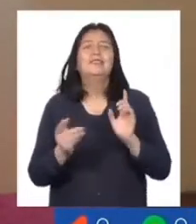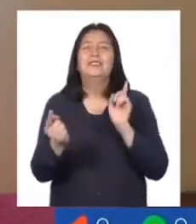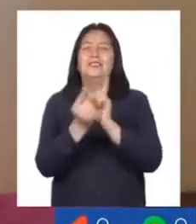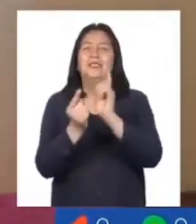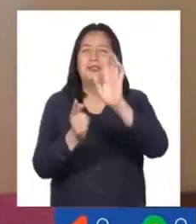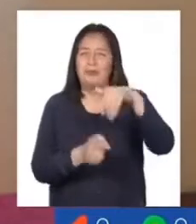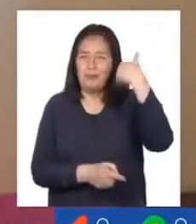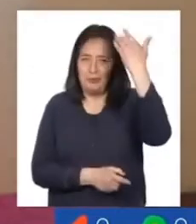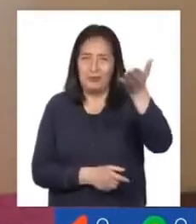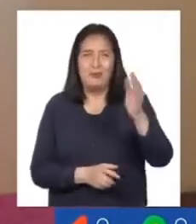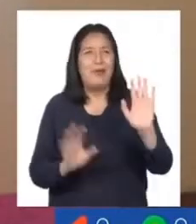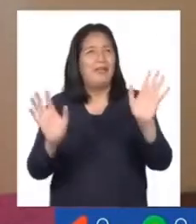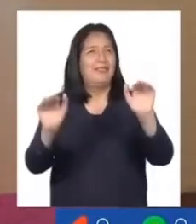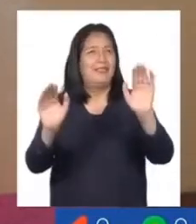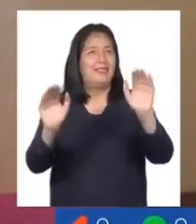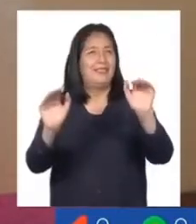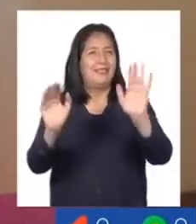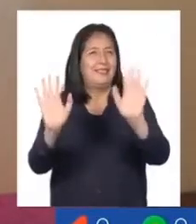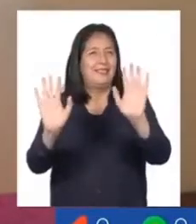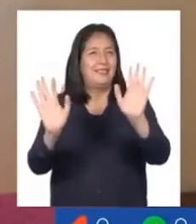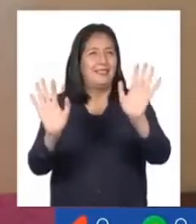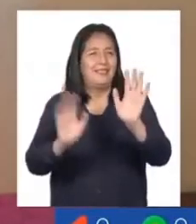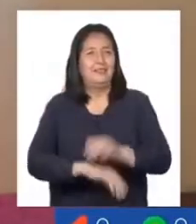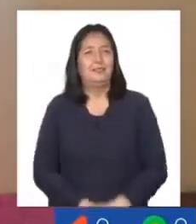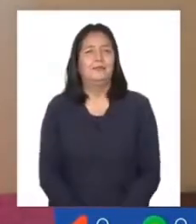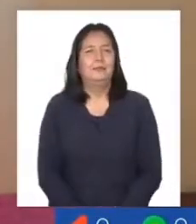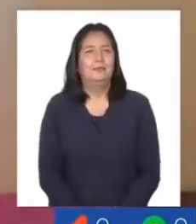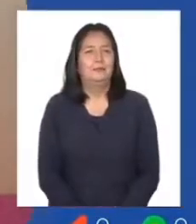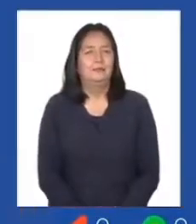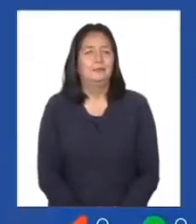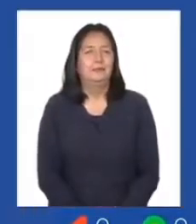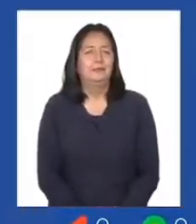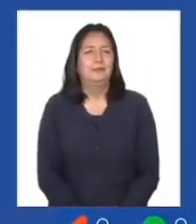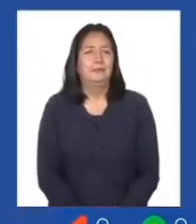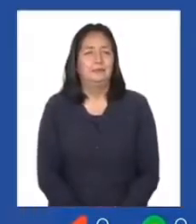a la próxima! ¡Chao! ¡Chao!